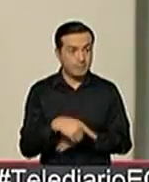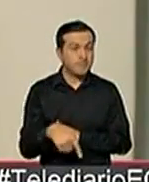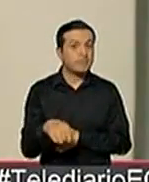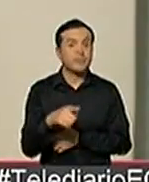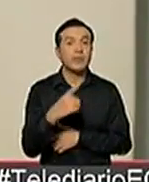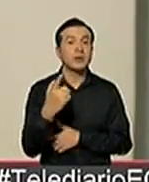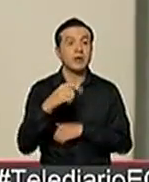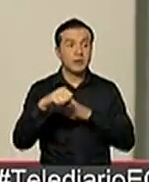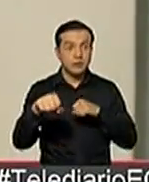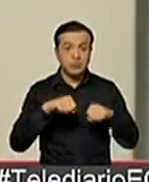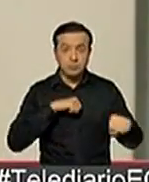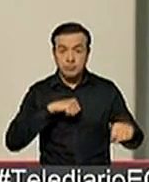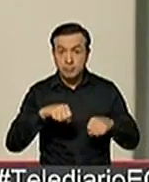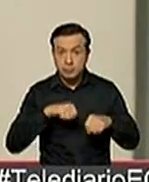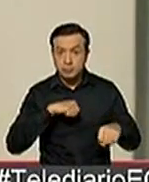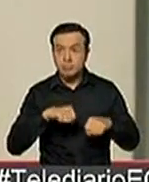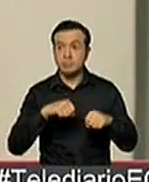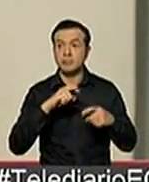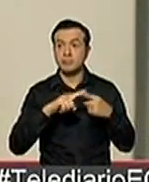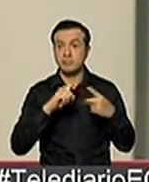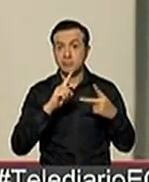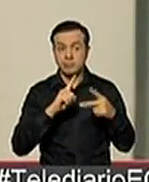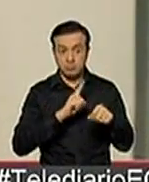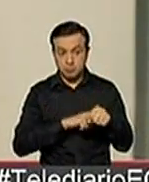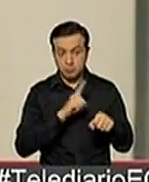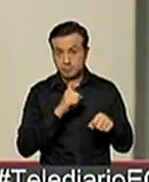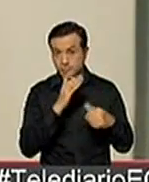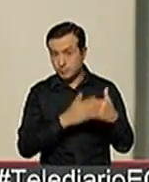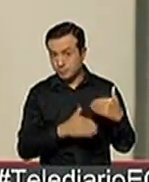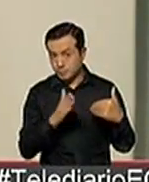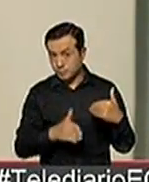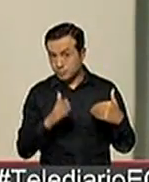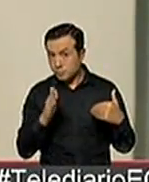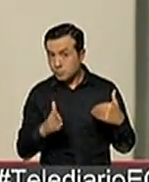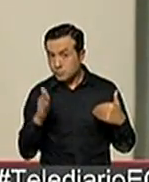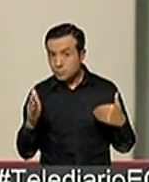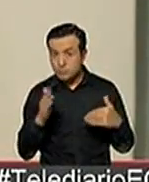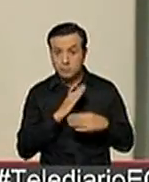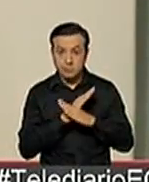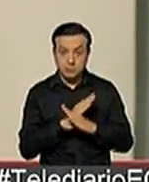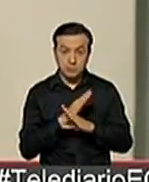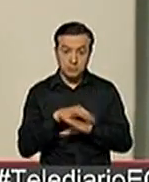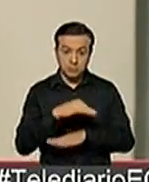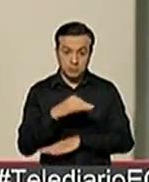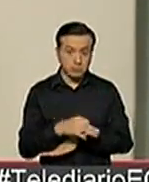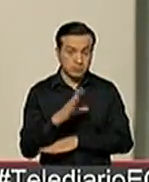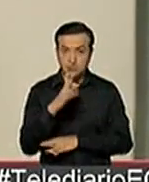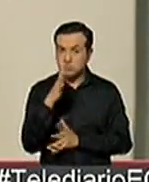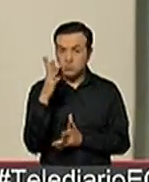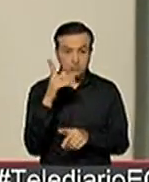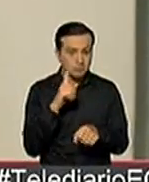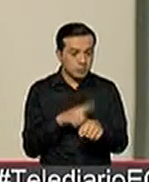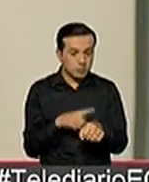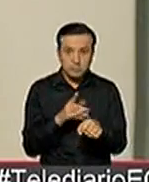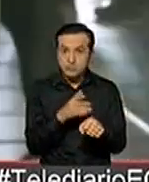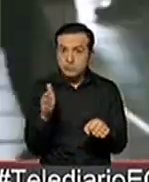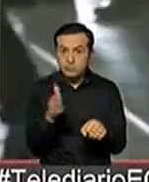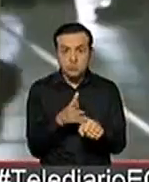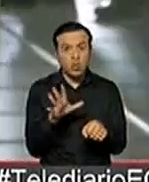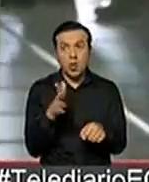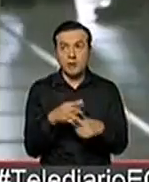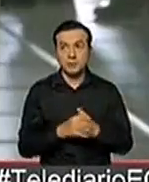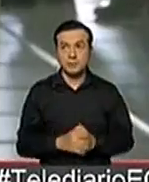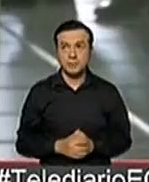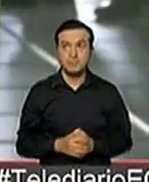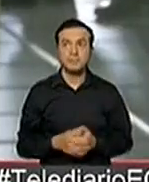de las diligencias, el tiempo que se requiere para preparar la defensa oportuna, no hay el espacio suficiente.